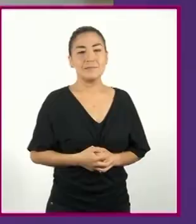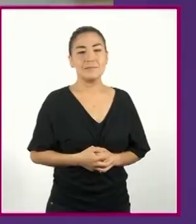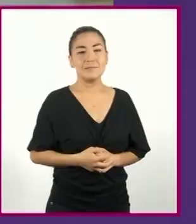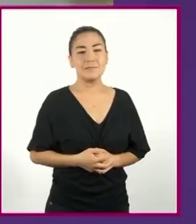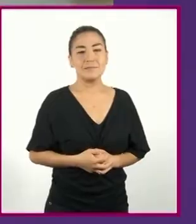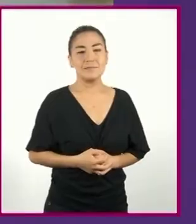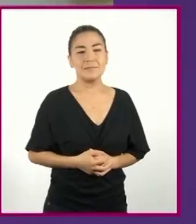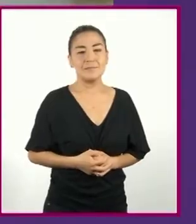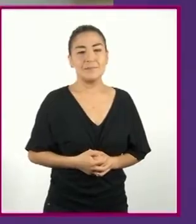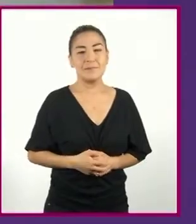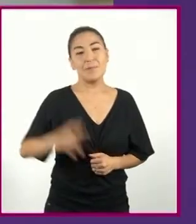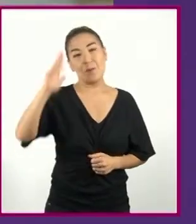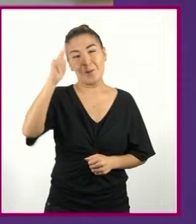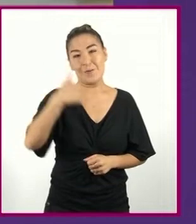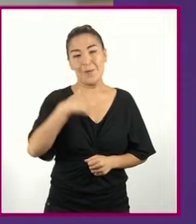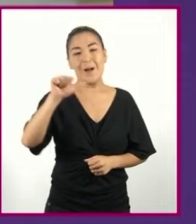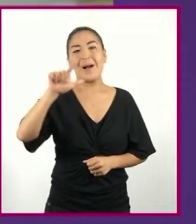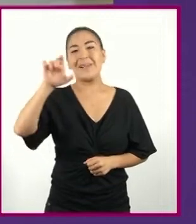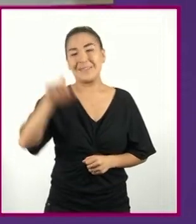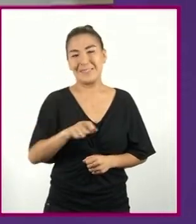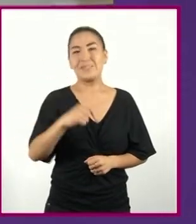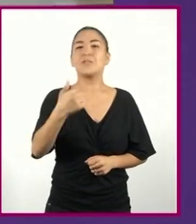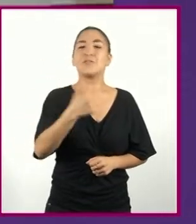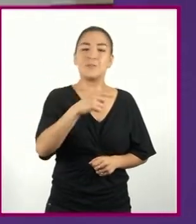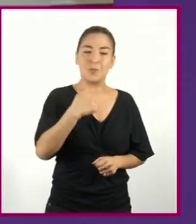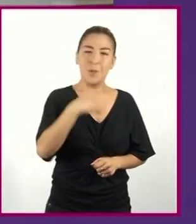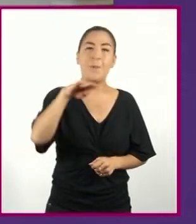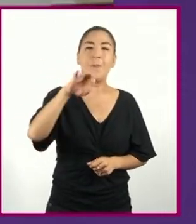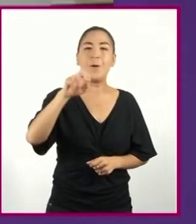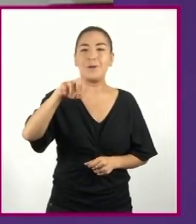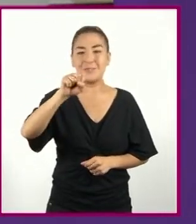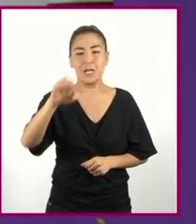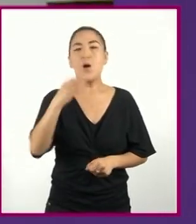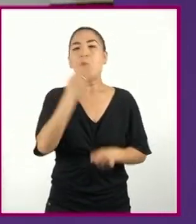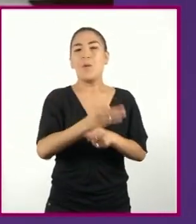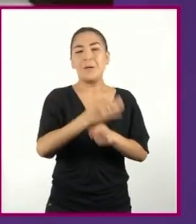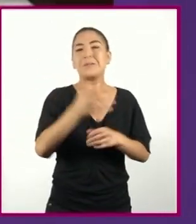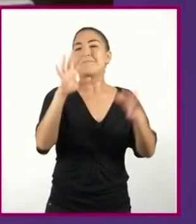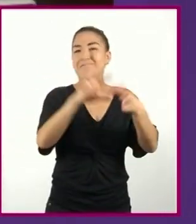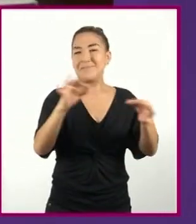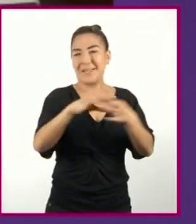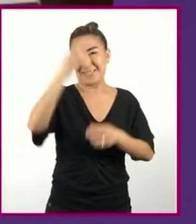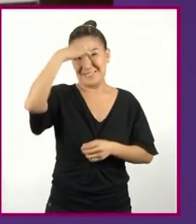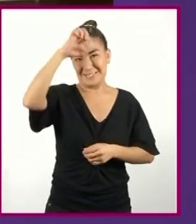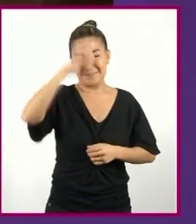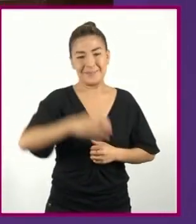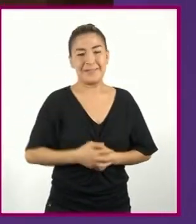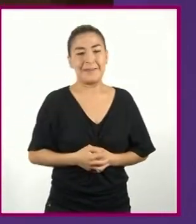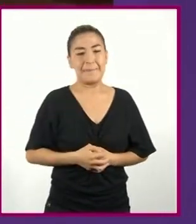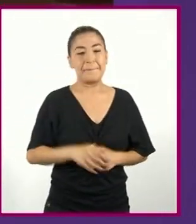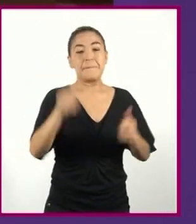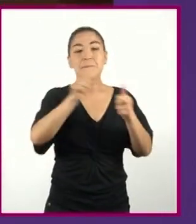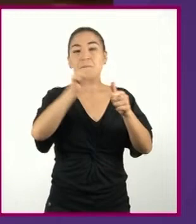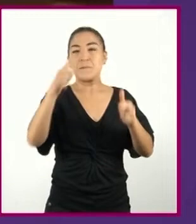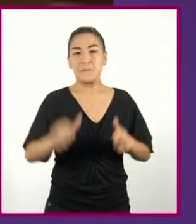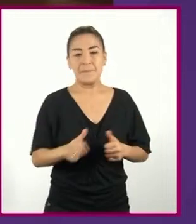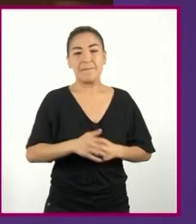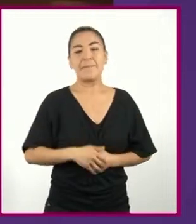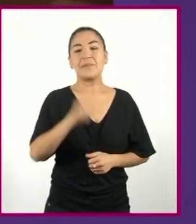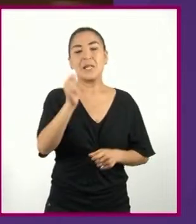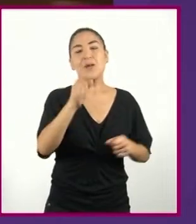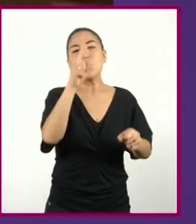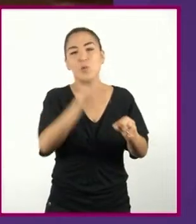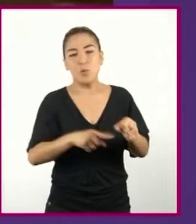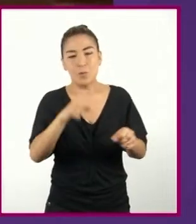Hola, yo soy Alex. Y yo soy Montse. Y juntos vamos a contar nuestra experiencia. Que en el arte hay